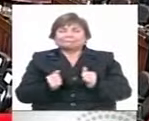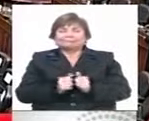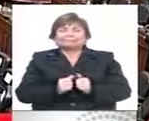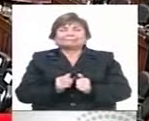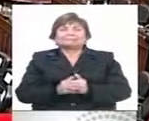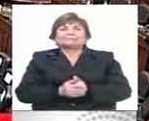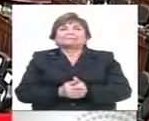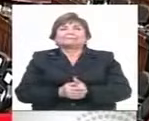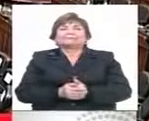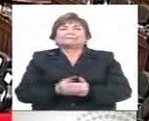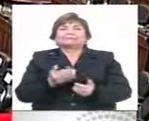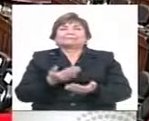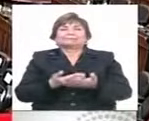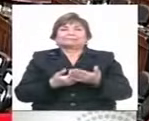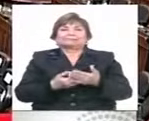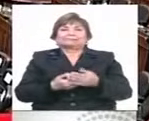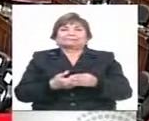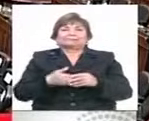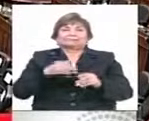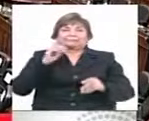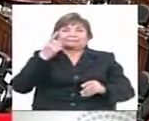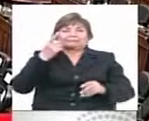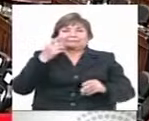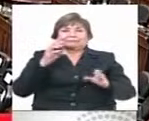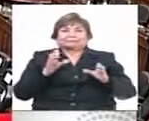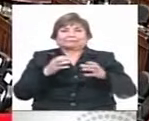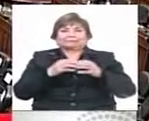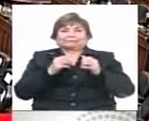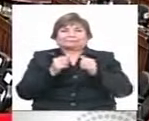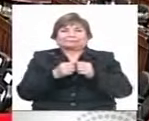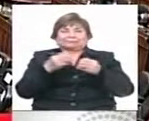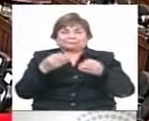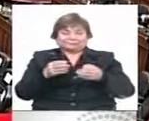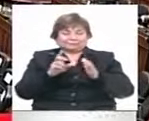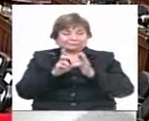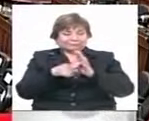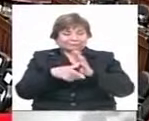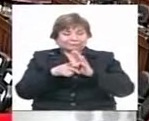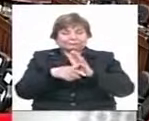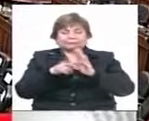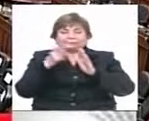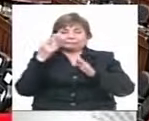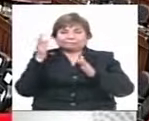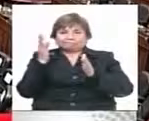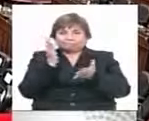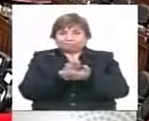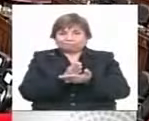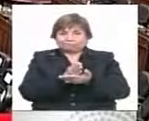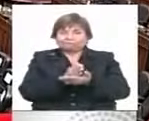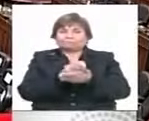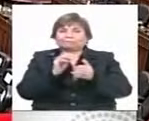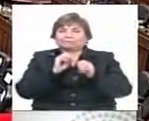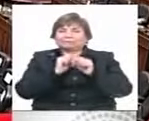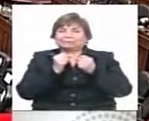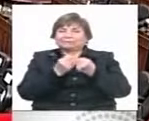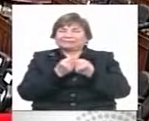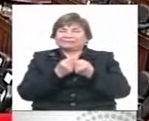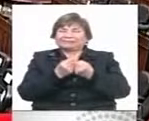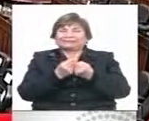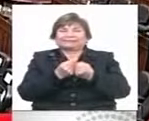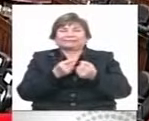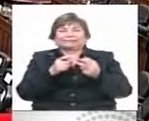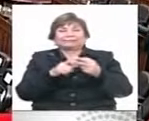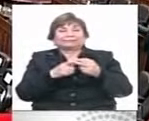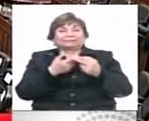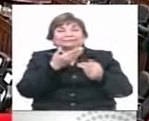lo que se estipula, primero el quórum correspondiente, para luego pues suspender por breve término la sesión y dar y